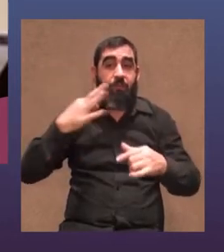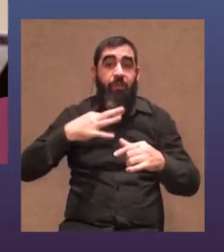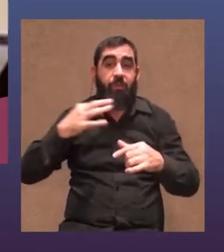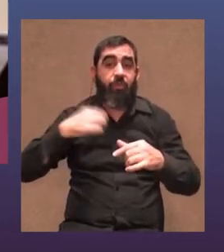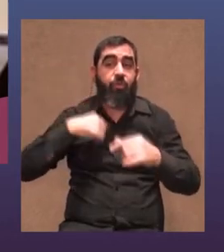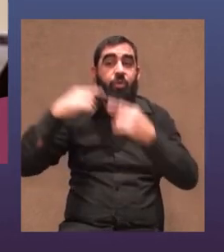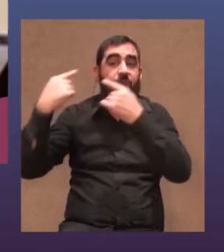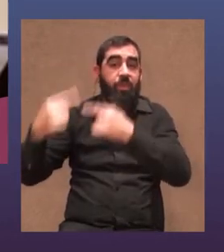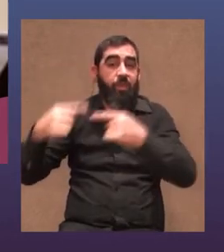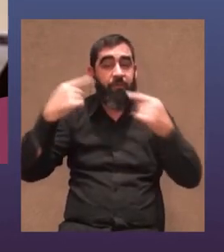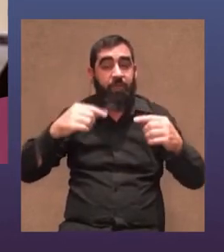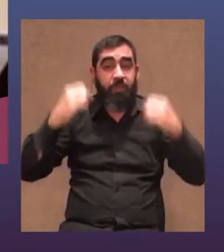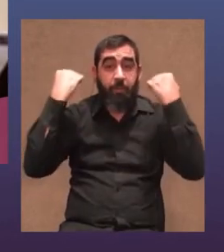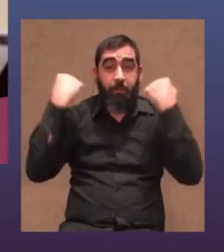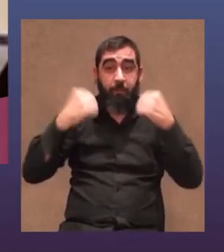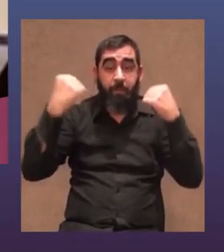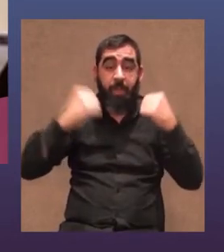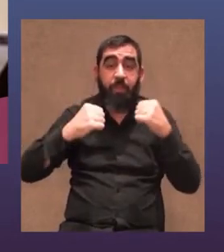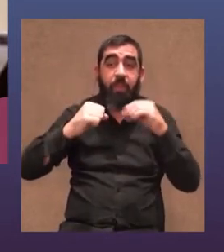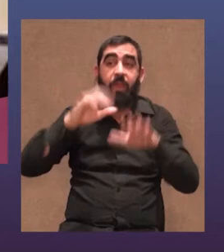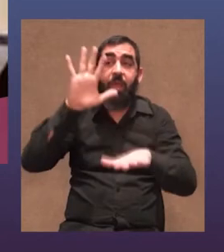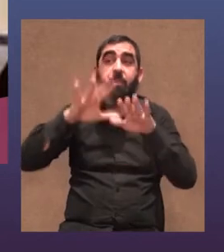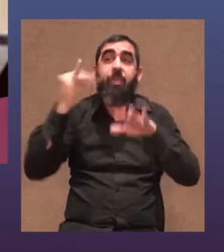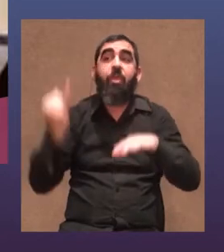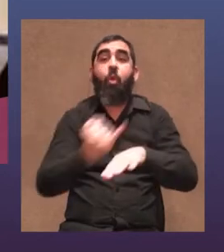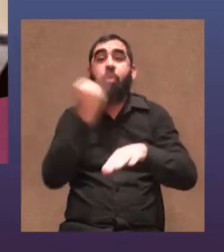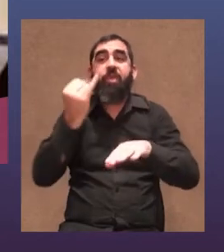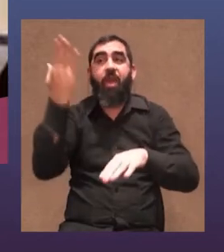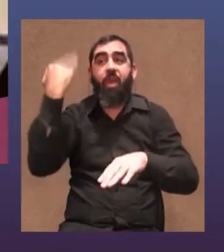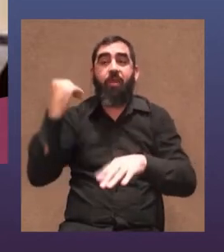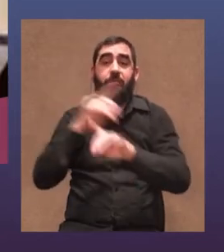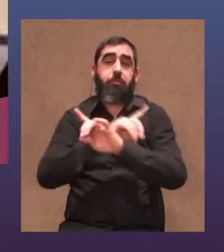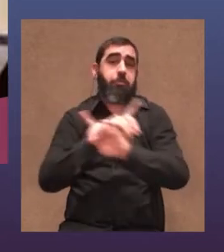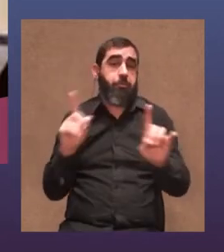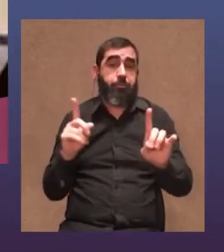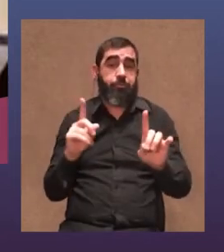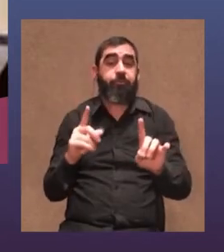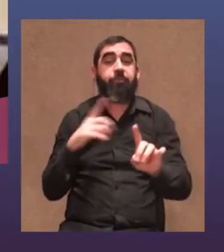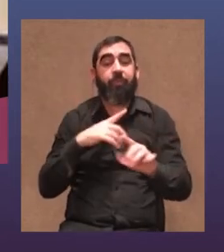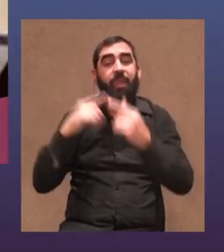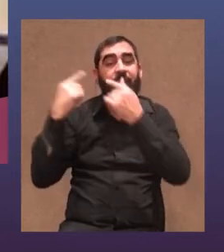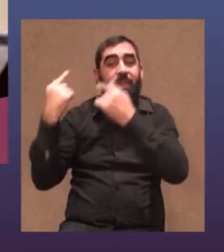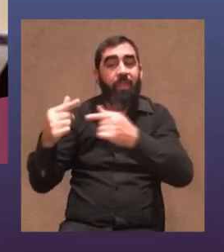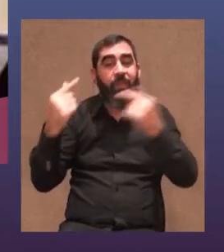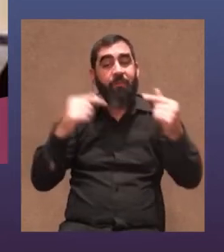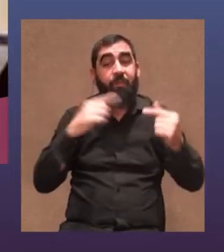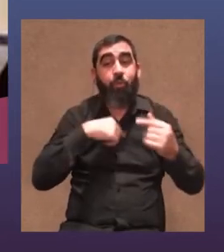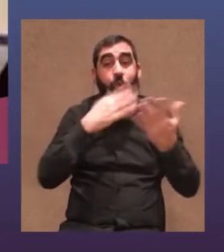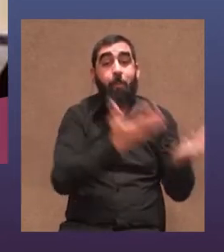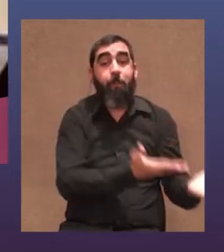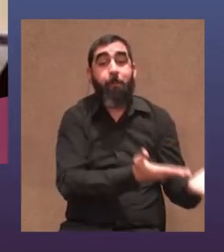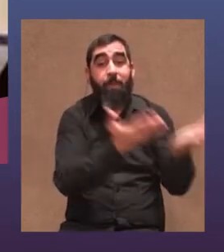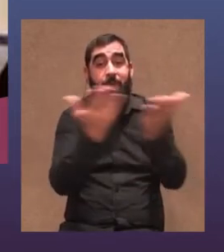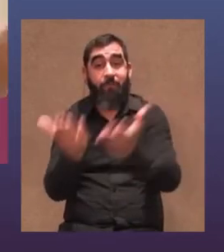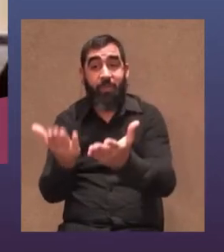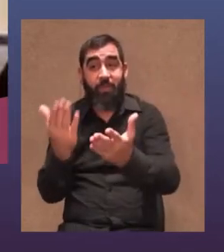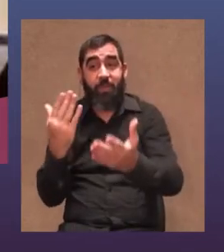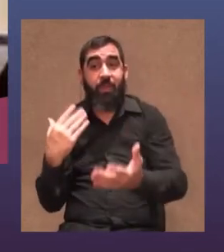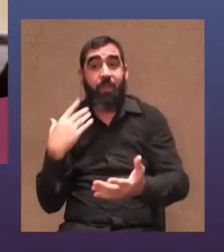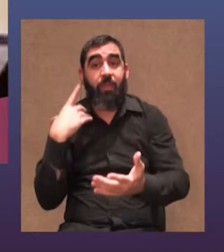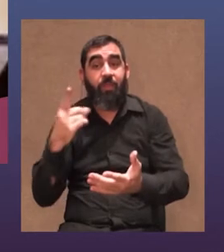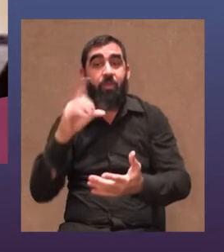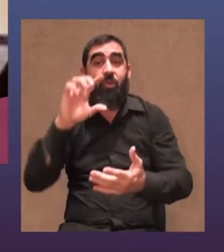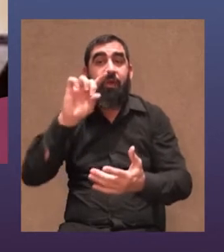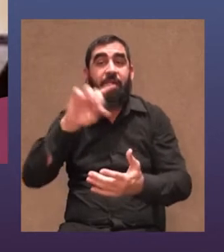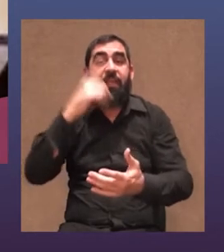misma manera a un ensayo según lo que pasó el día antes, el día después. Es distinto ser un director invitado cuando llegás y tenés ese contacto de